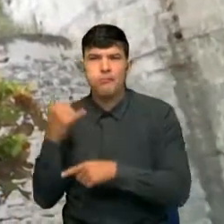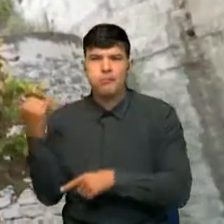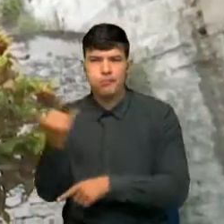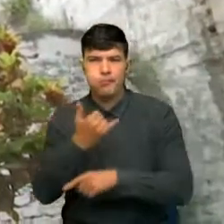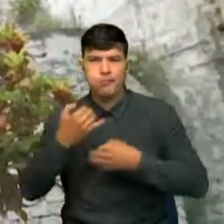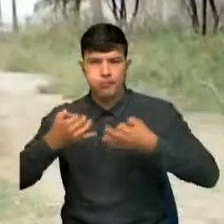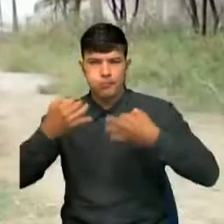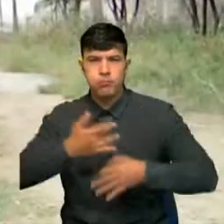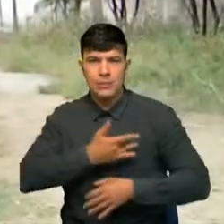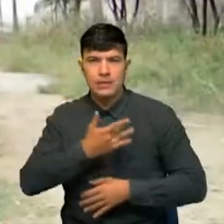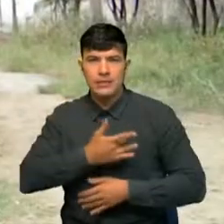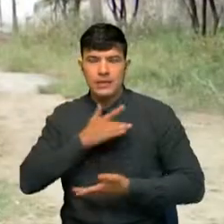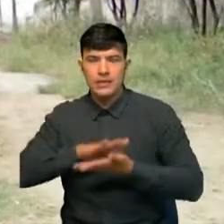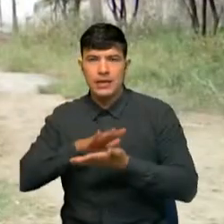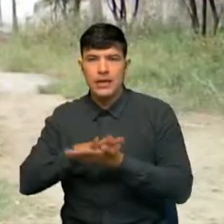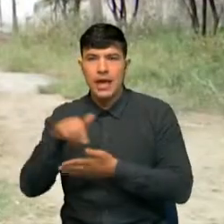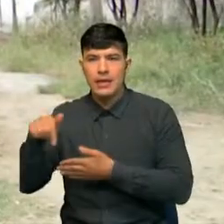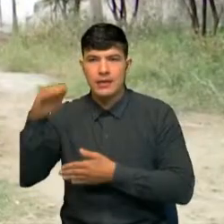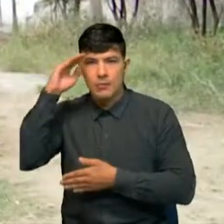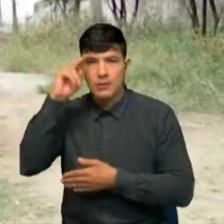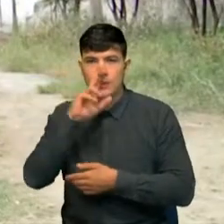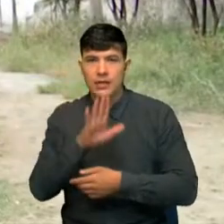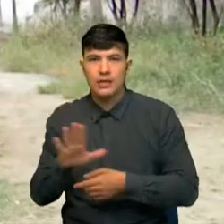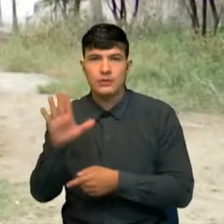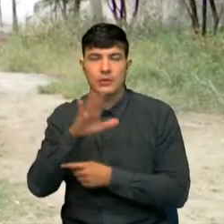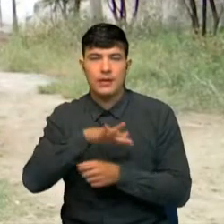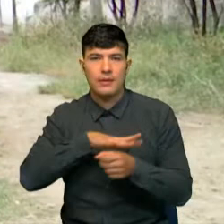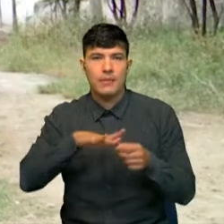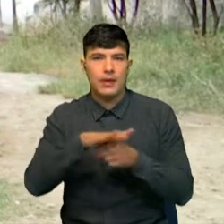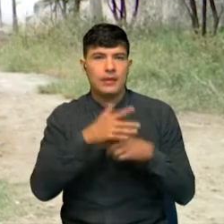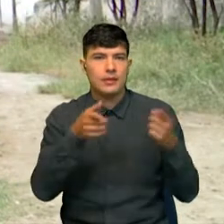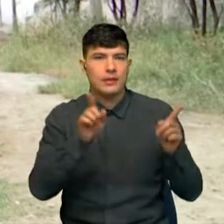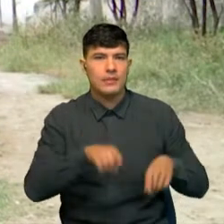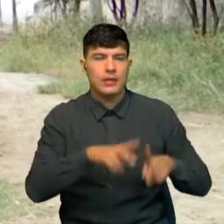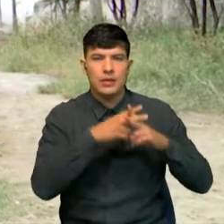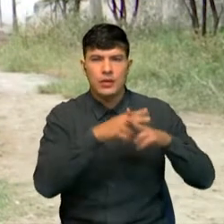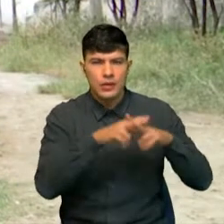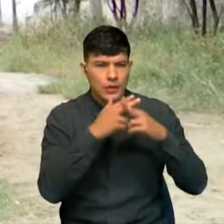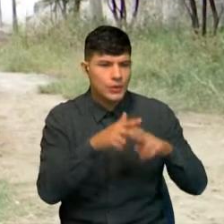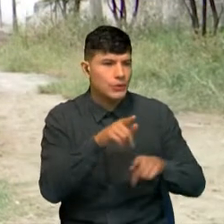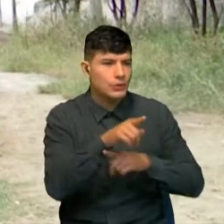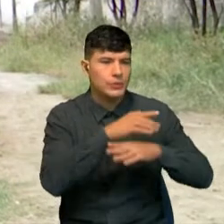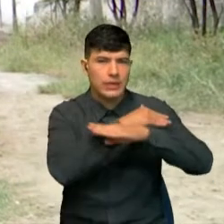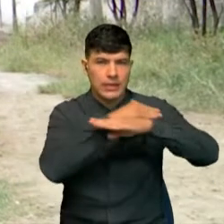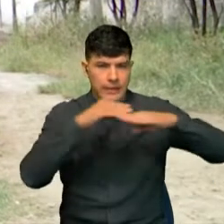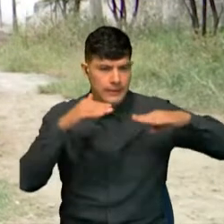de la policía en estos sectores. El mantenimiento en ese sector, el mantenimiento de las